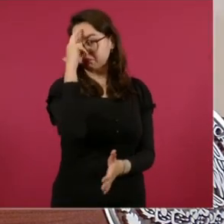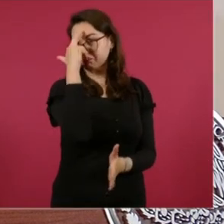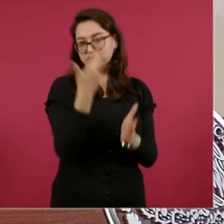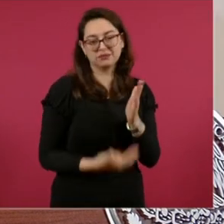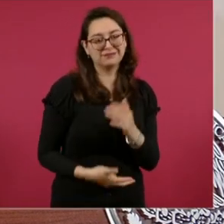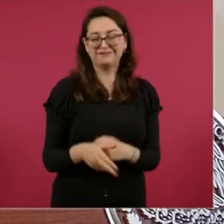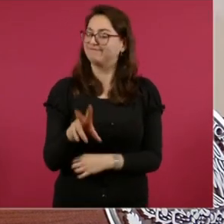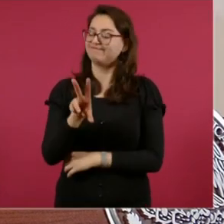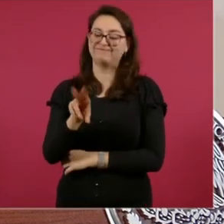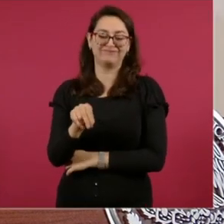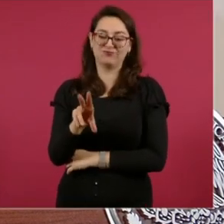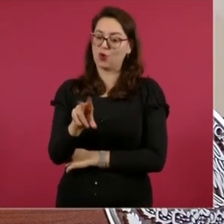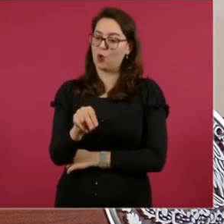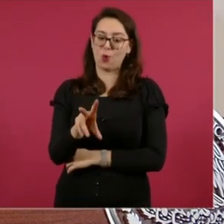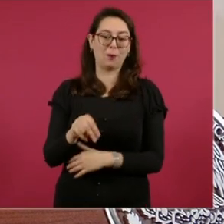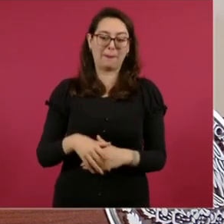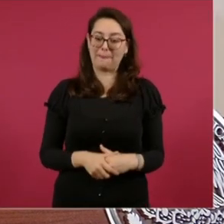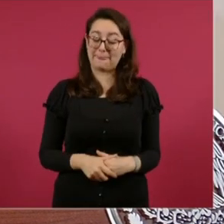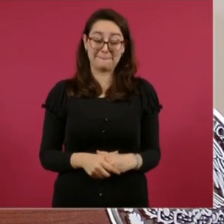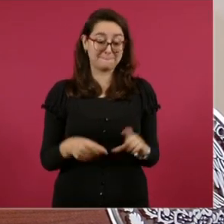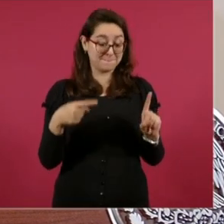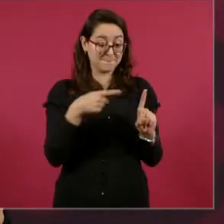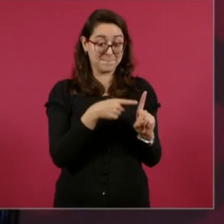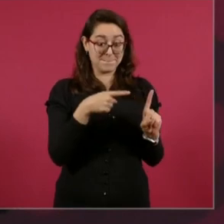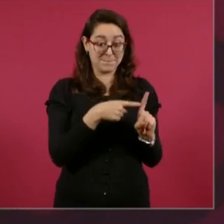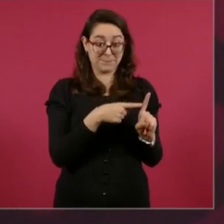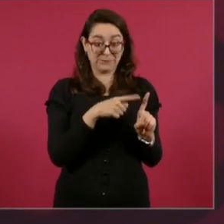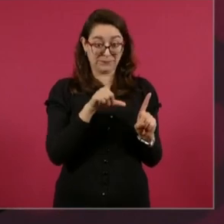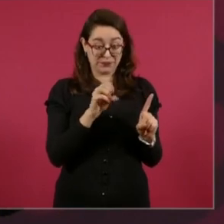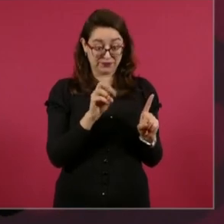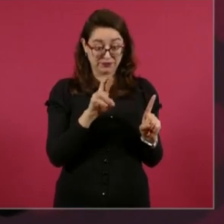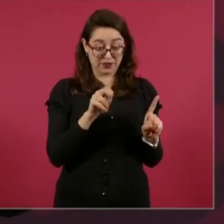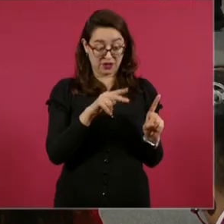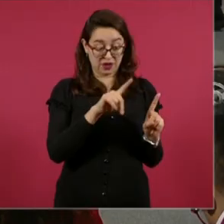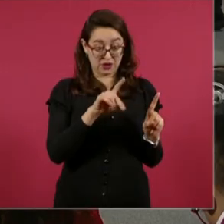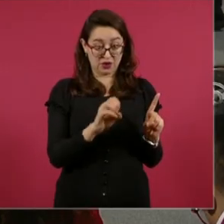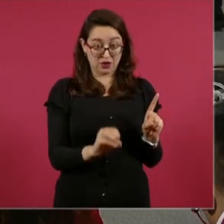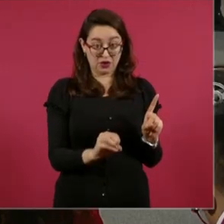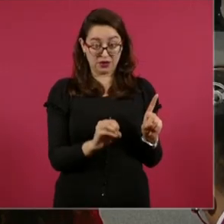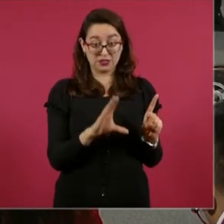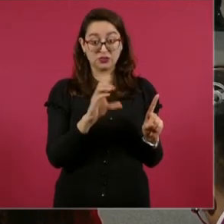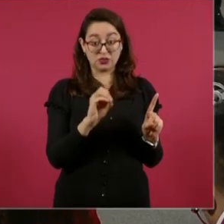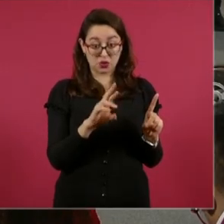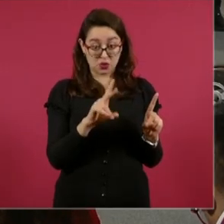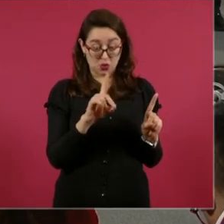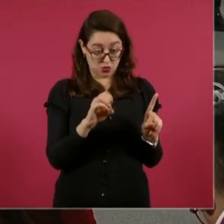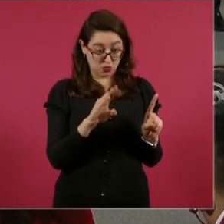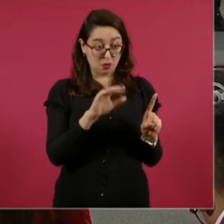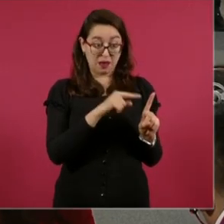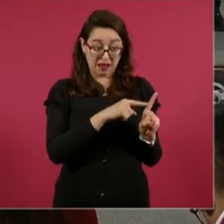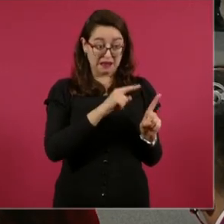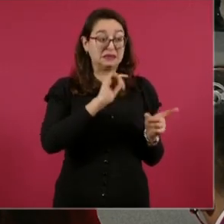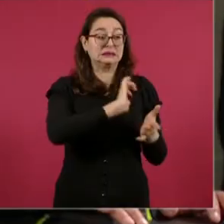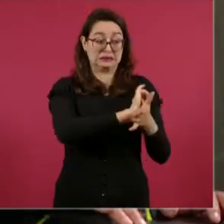Lorenzo Córdoba. ¿Sí? ¿Lo quieres ahora escuchar? No, Popó, no, espérate.